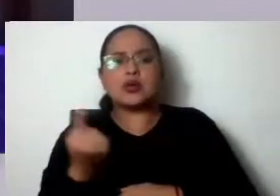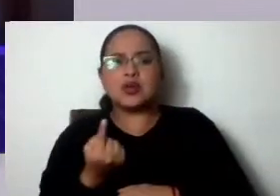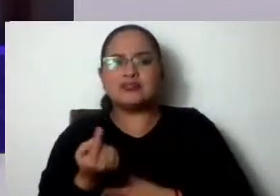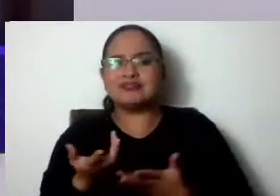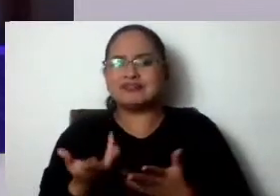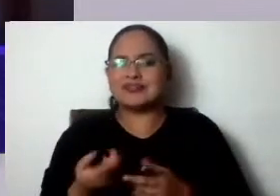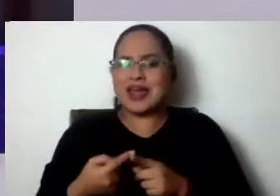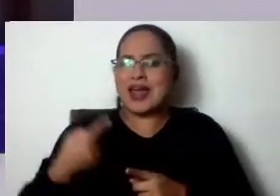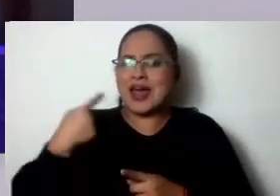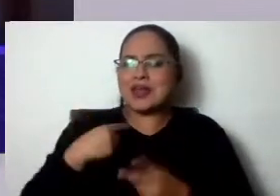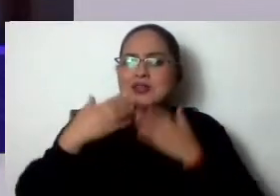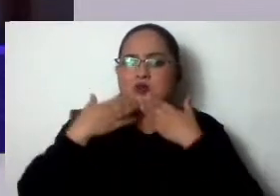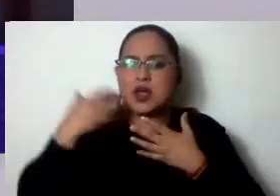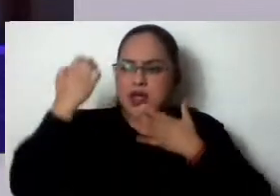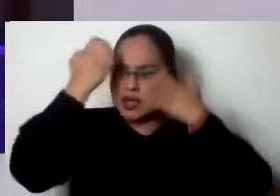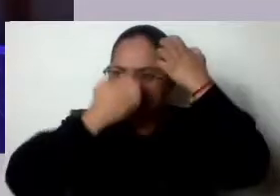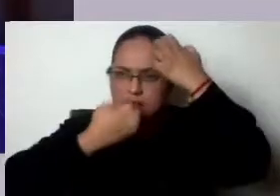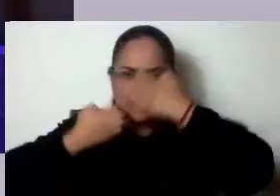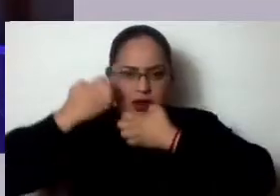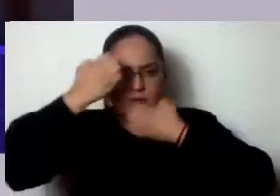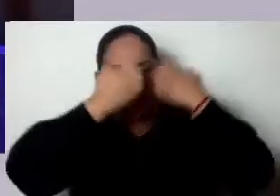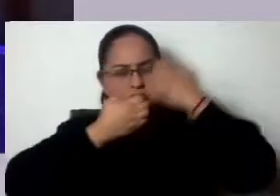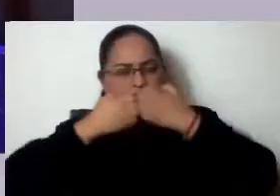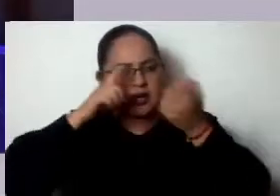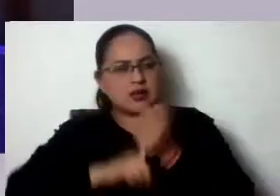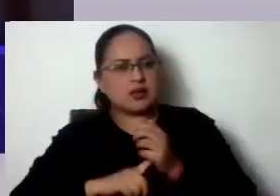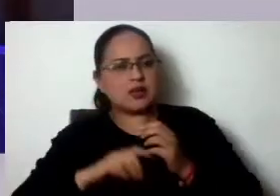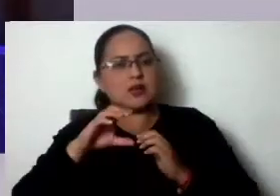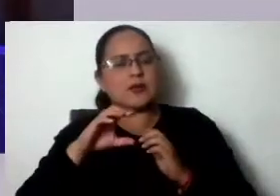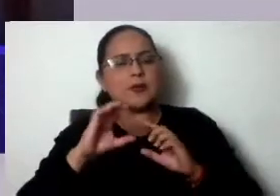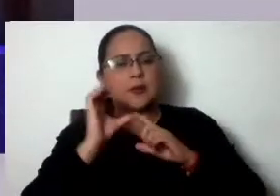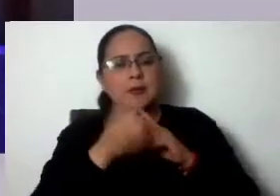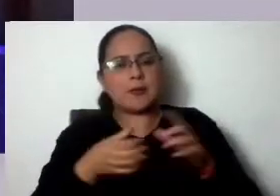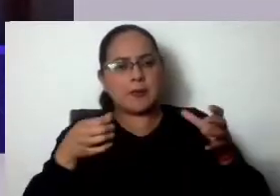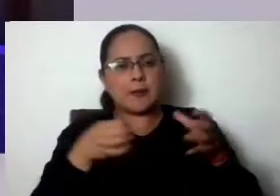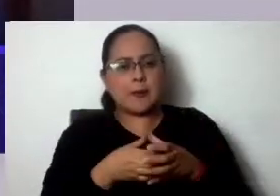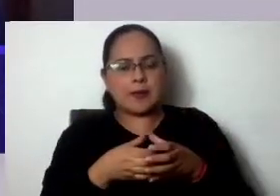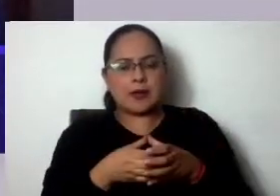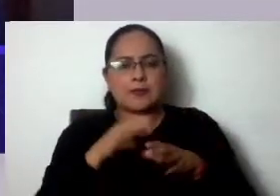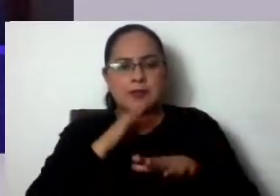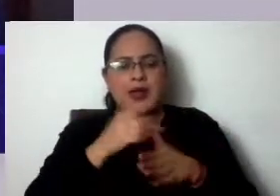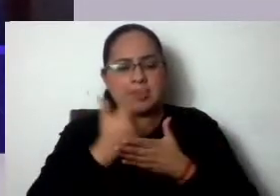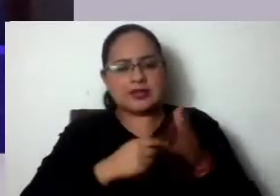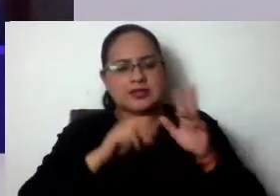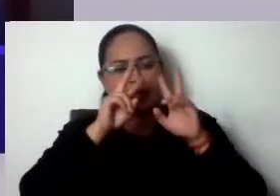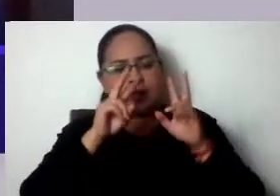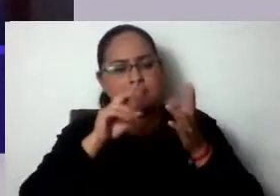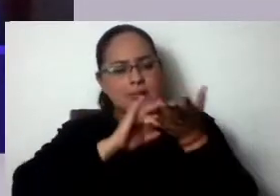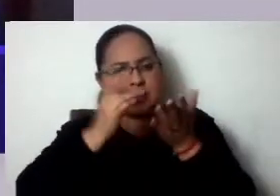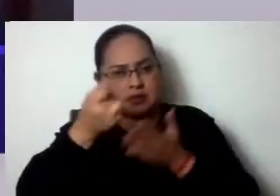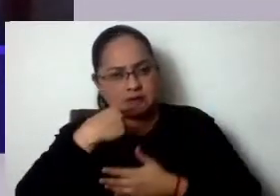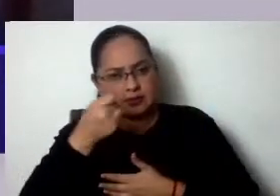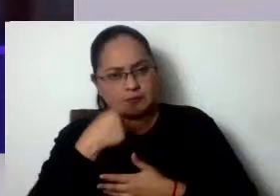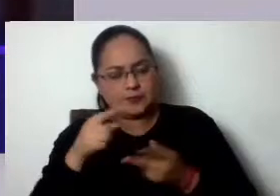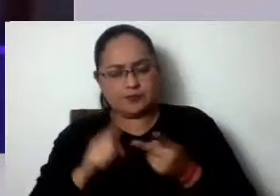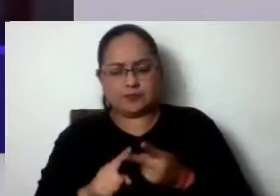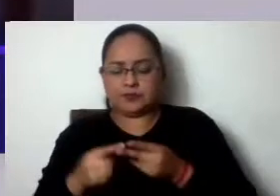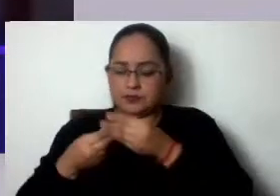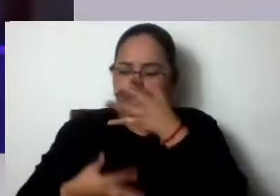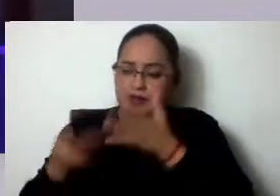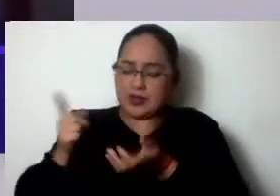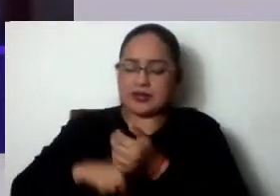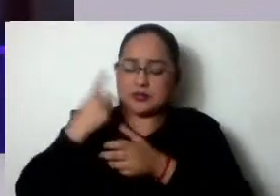pasado por los análisis de la comisión interinstitucional del cuadro básico y catálogo de insumos del sector salud